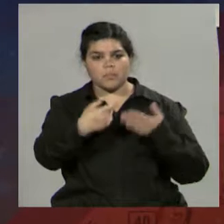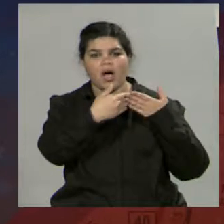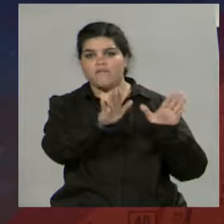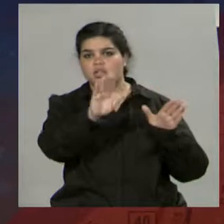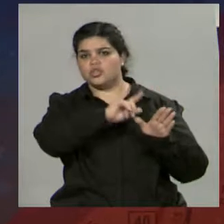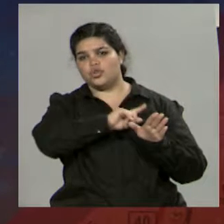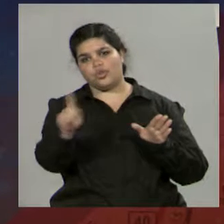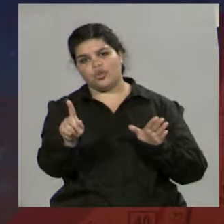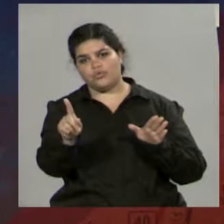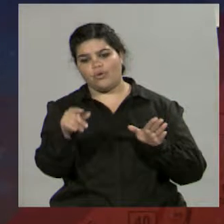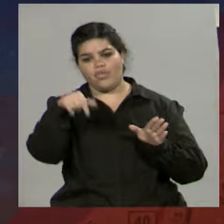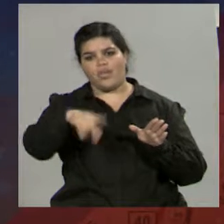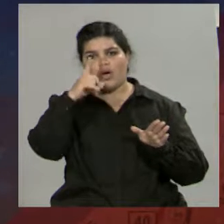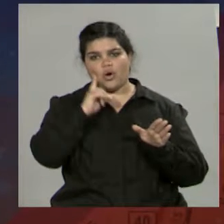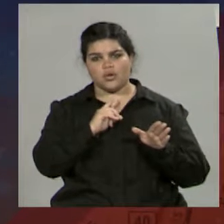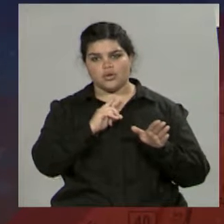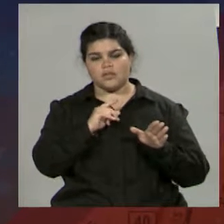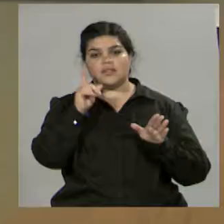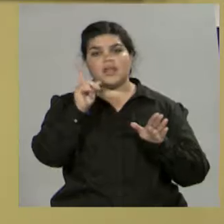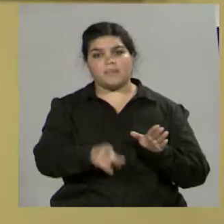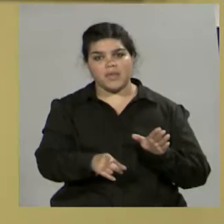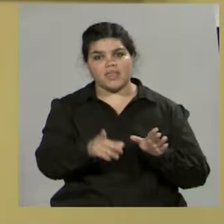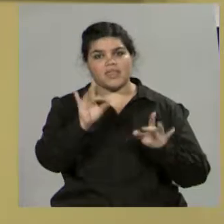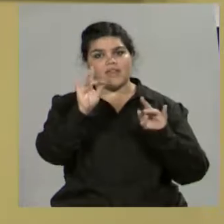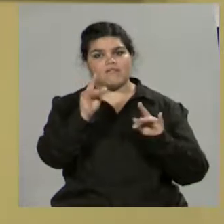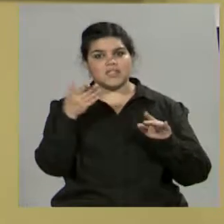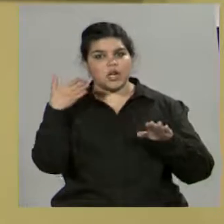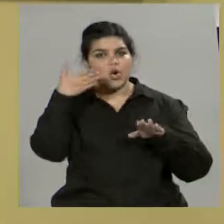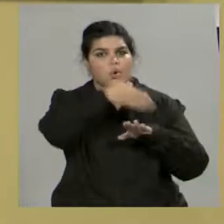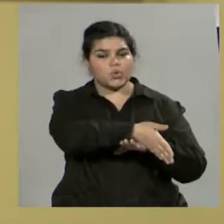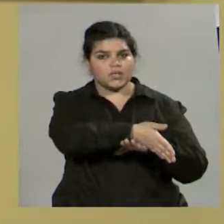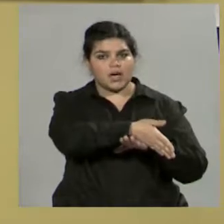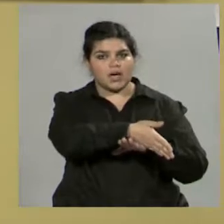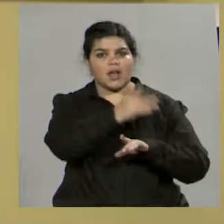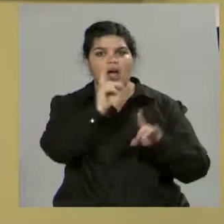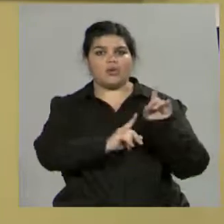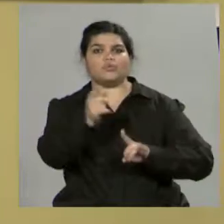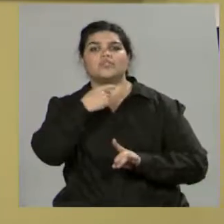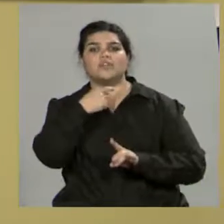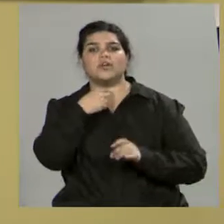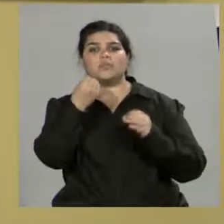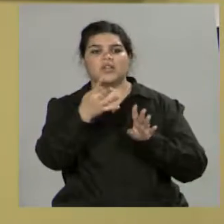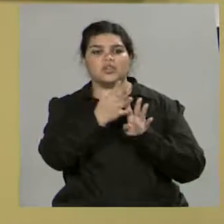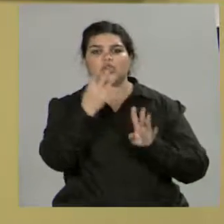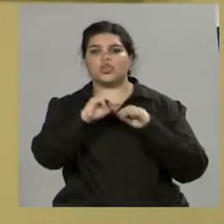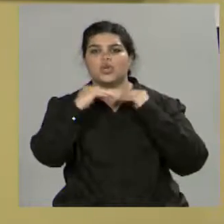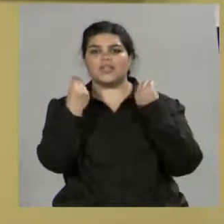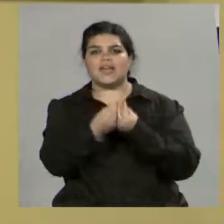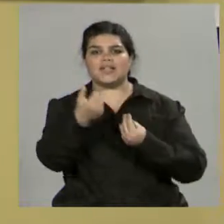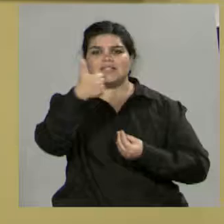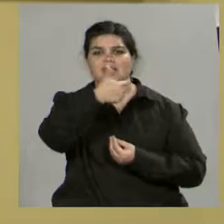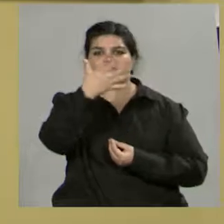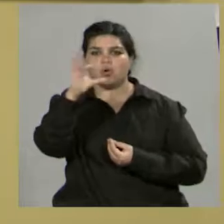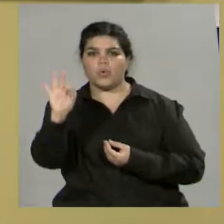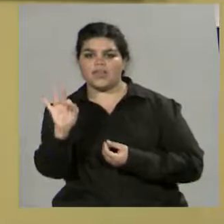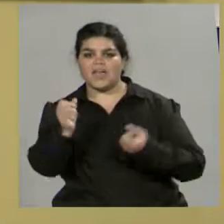en el día de la fecha y aparentemente también va a estar complicado el cruce para los que quieran hacerlo porque ya hay 650 camiones